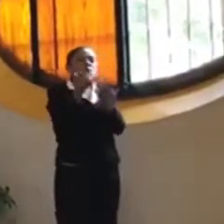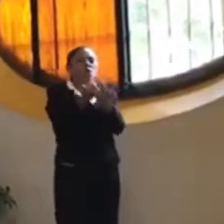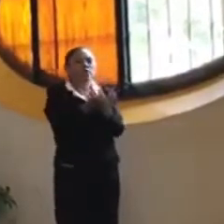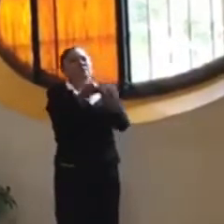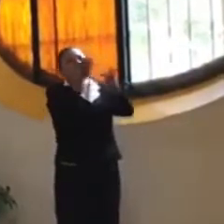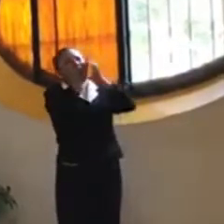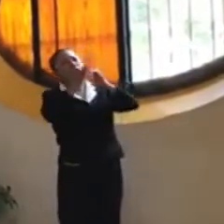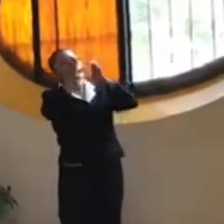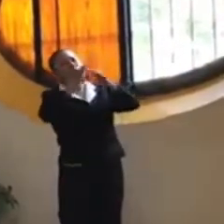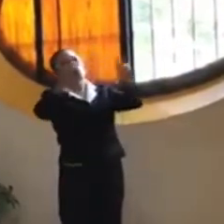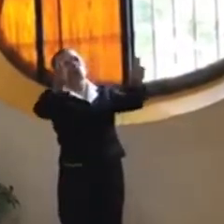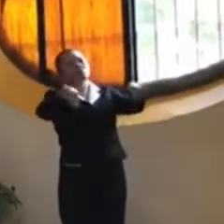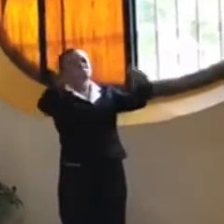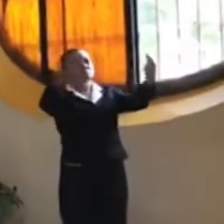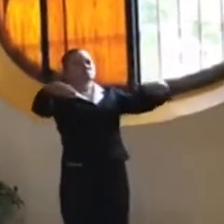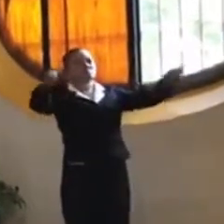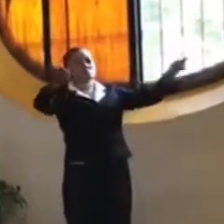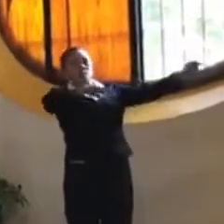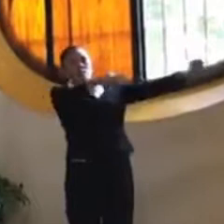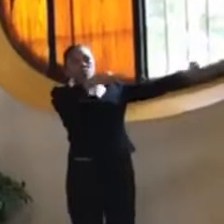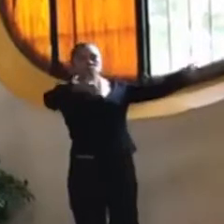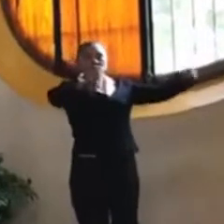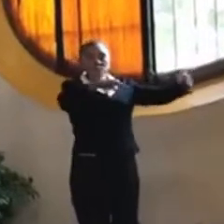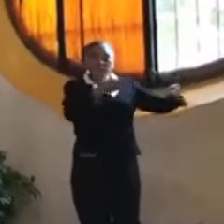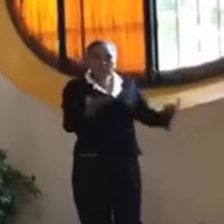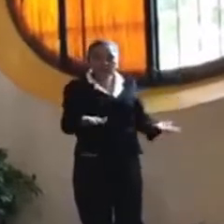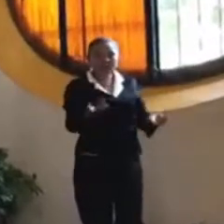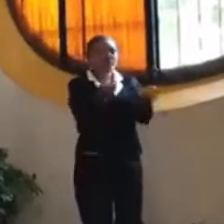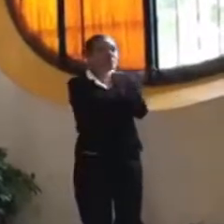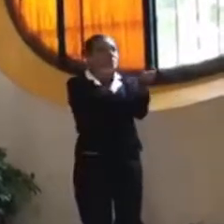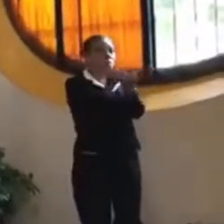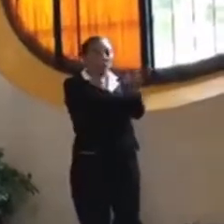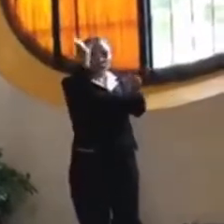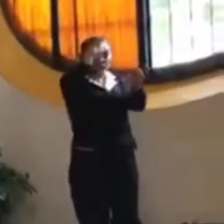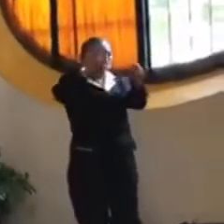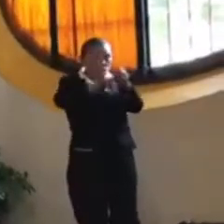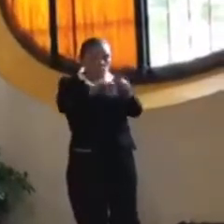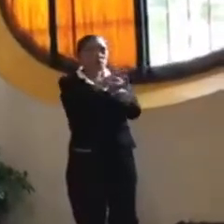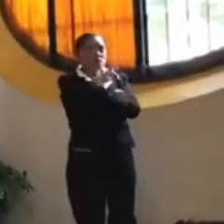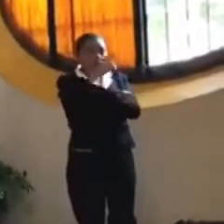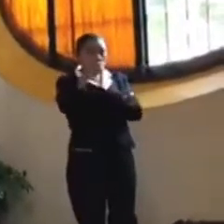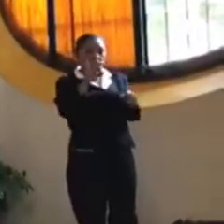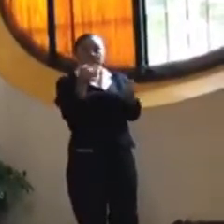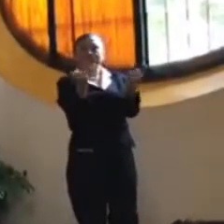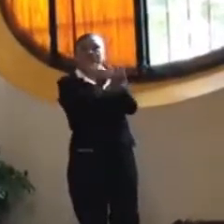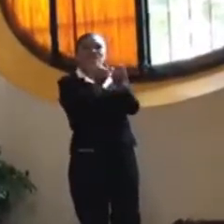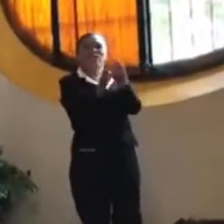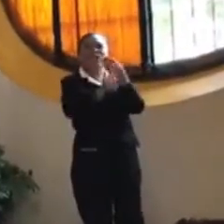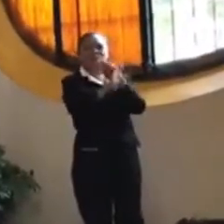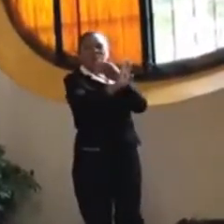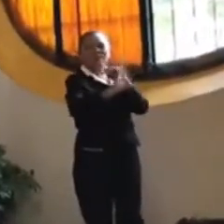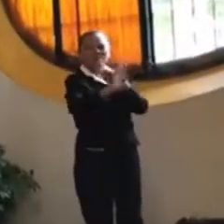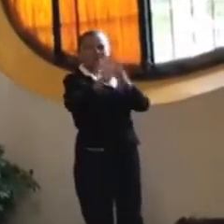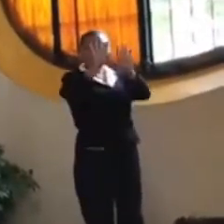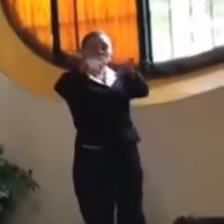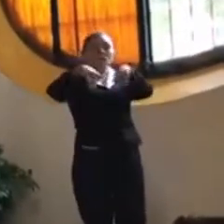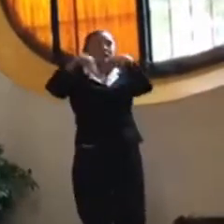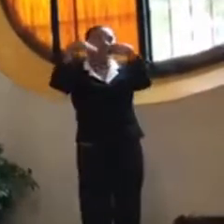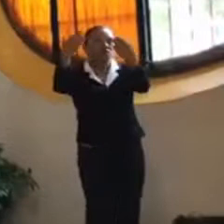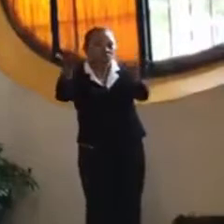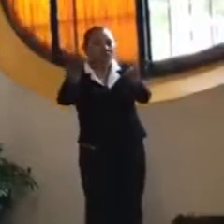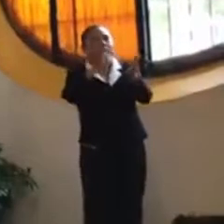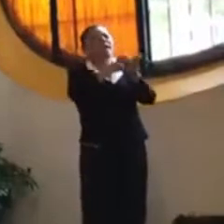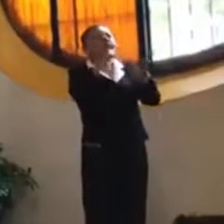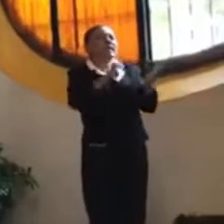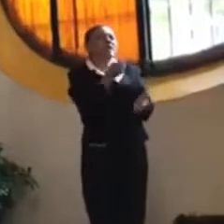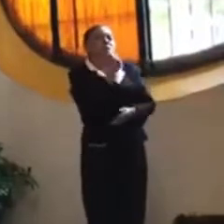orquestas, pensar que la cultura, así como en la prevención afuera lo hemos hecho. Hemos dicho que un niño que toca un violín, una